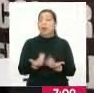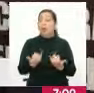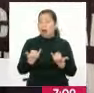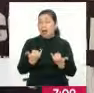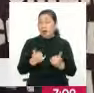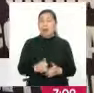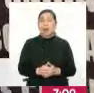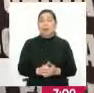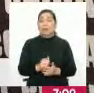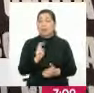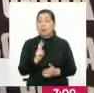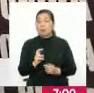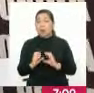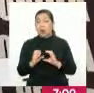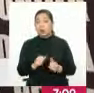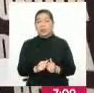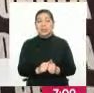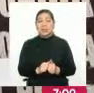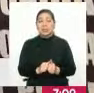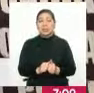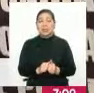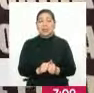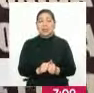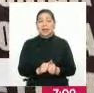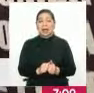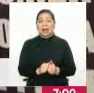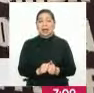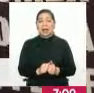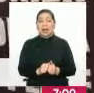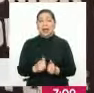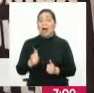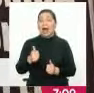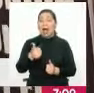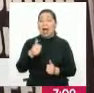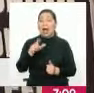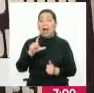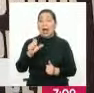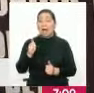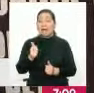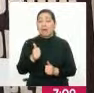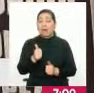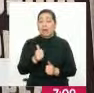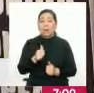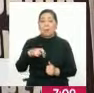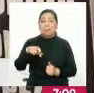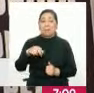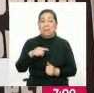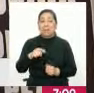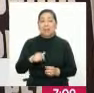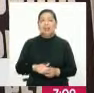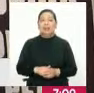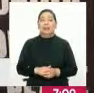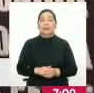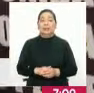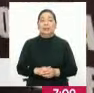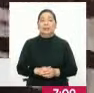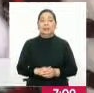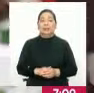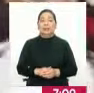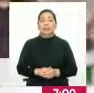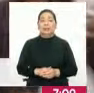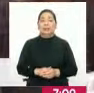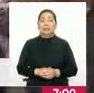a intentar conversar con el señor Álvaro Paz de la Barra. Su gracia se le va a acabar muy